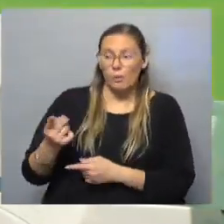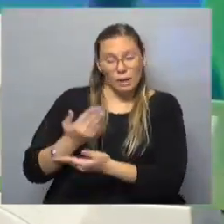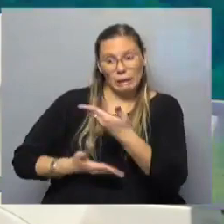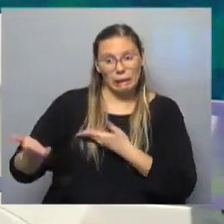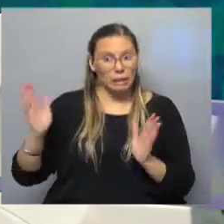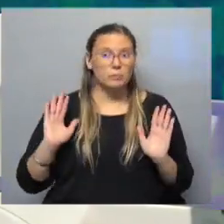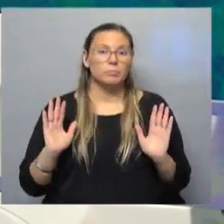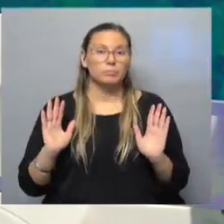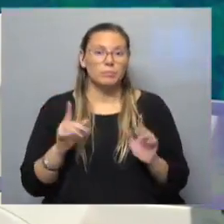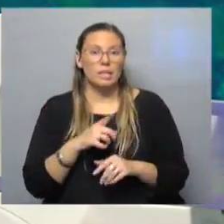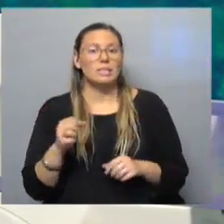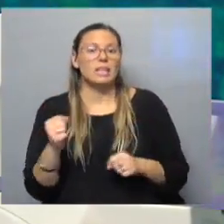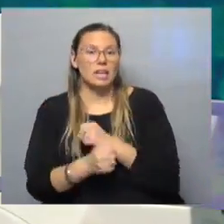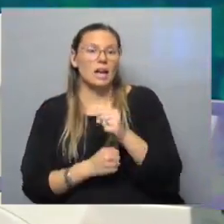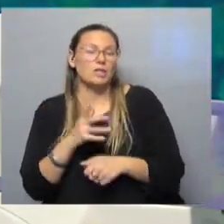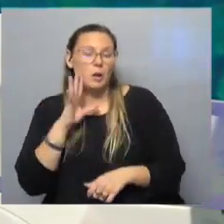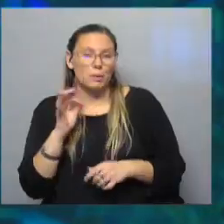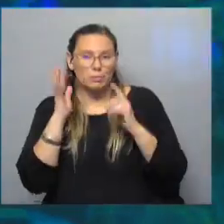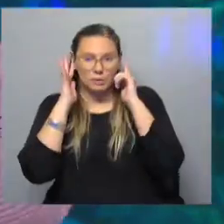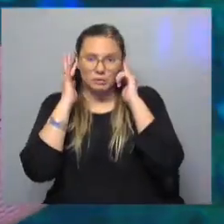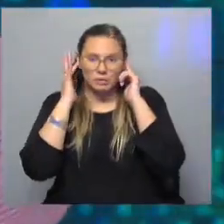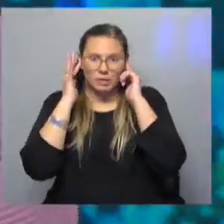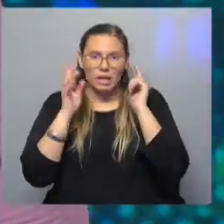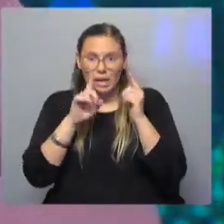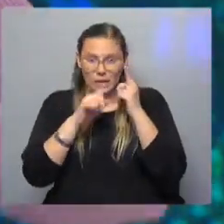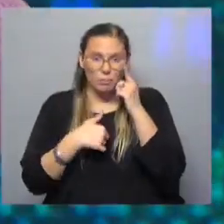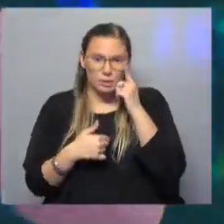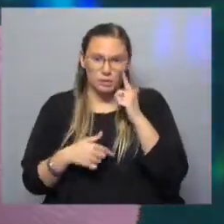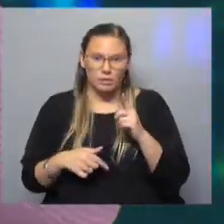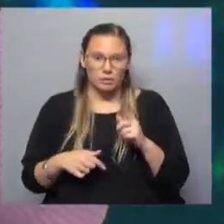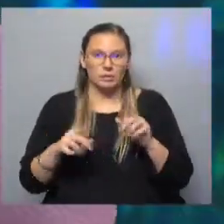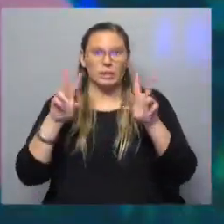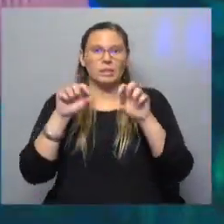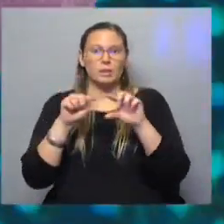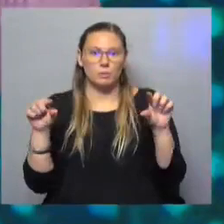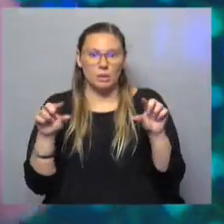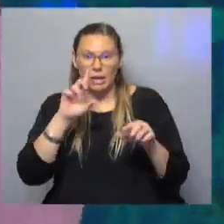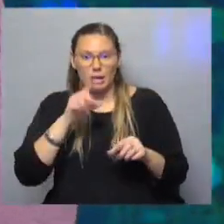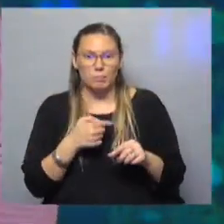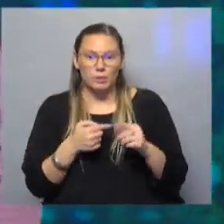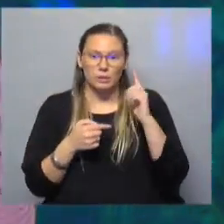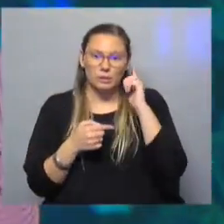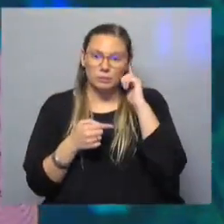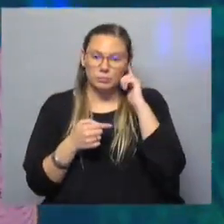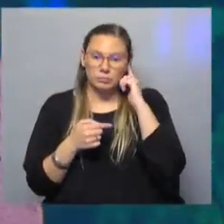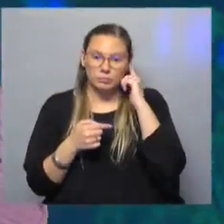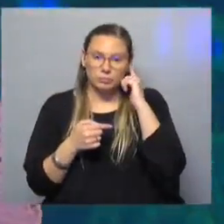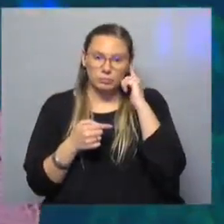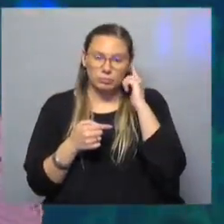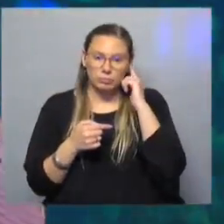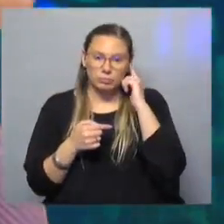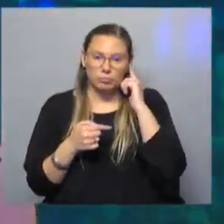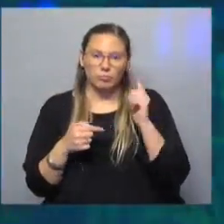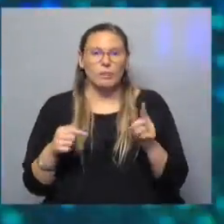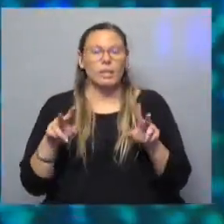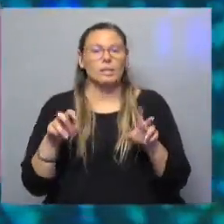sí? 100 años de perdón. Y sí. Bueno, vamos rapidito. Dale, hoy, vamos titulares así, rápidos. Bueno, la calle el en la